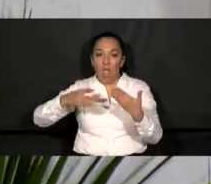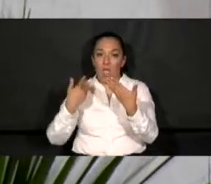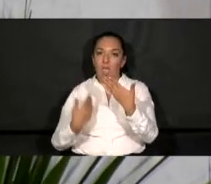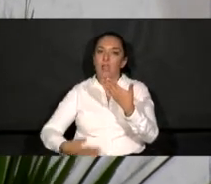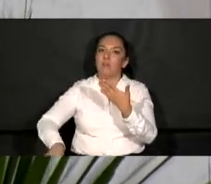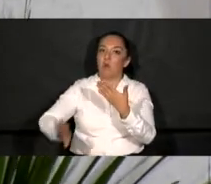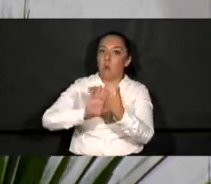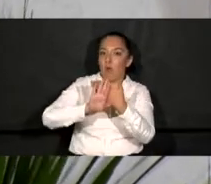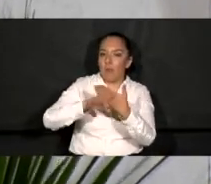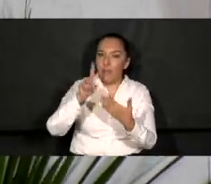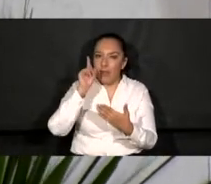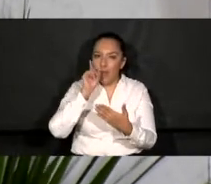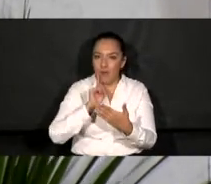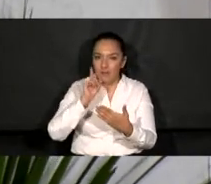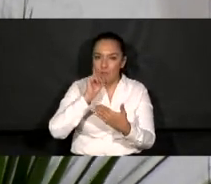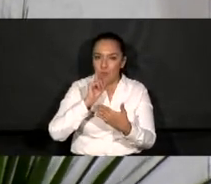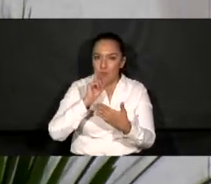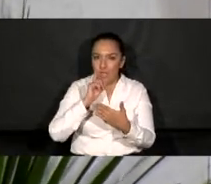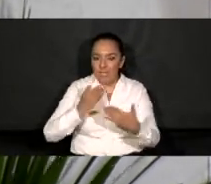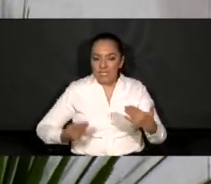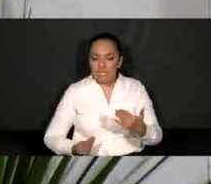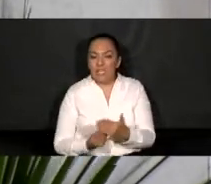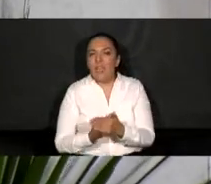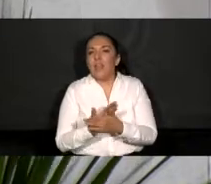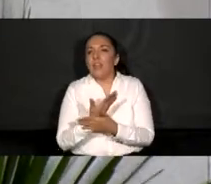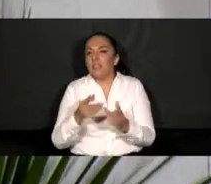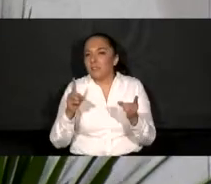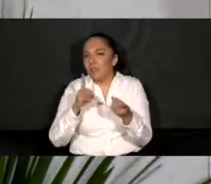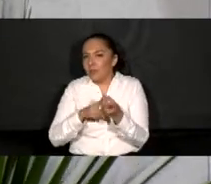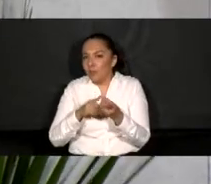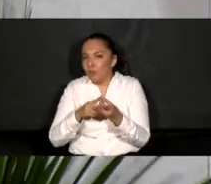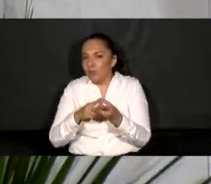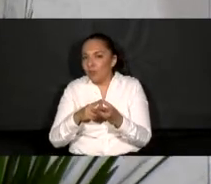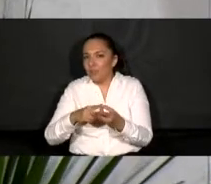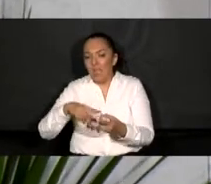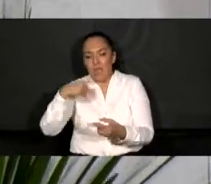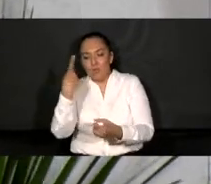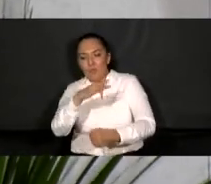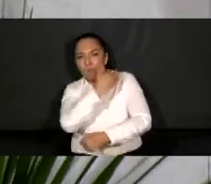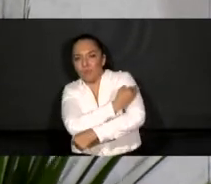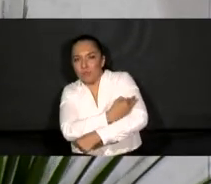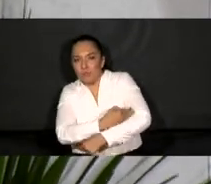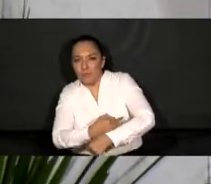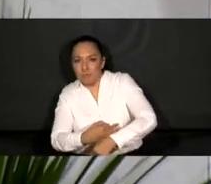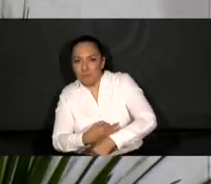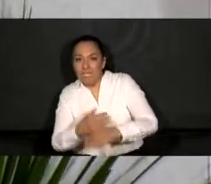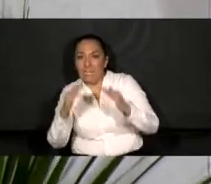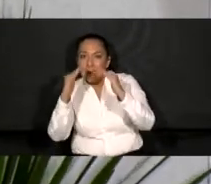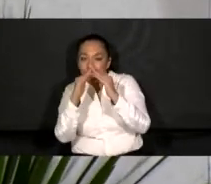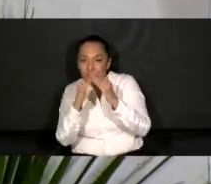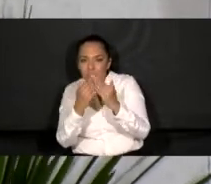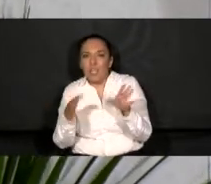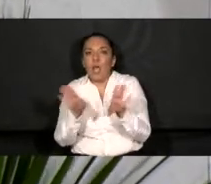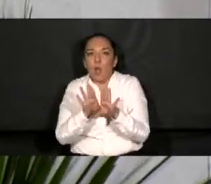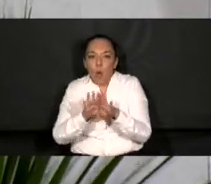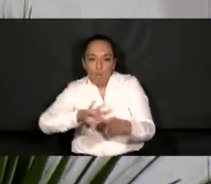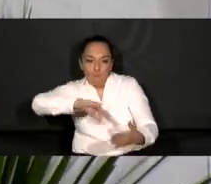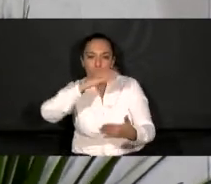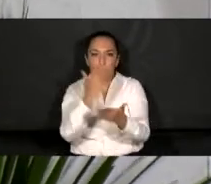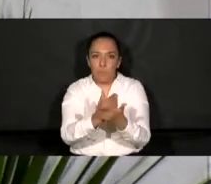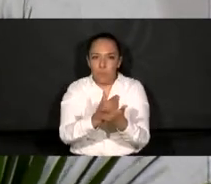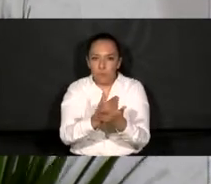familiar generada desde los mismos hogares, la estrategia va a ser la prevención para detectar la violencia desde su